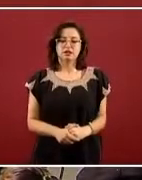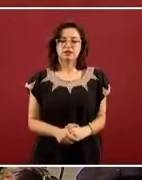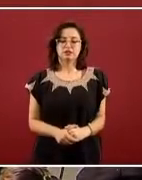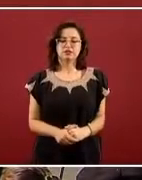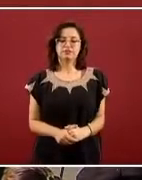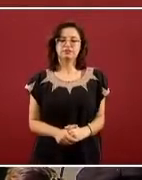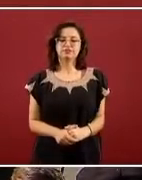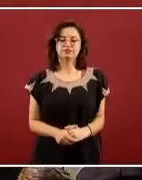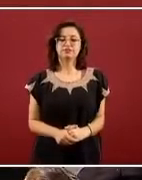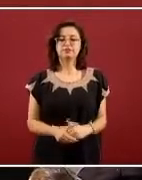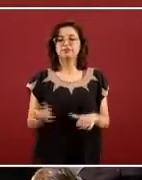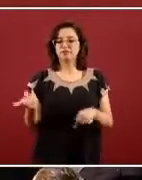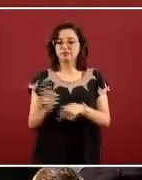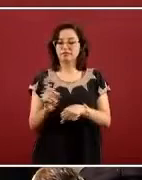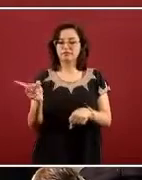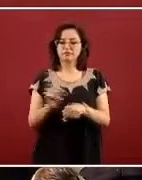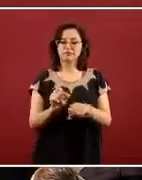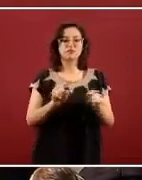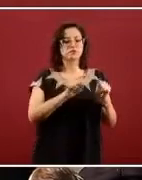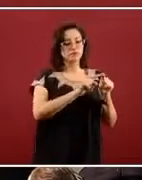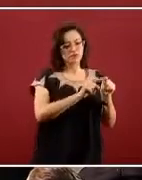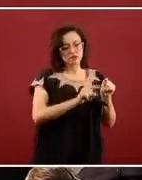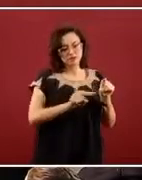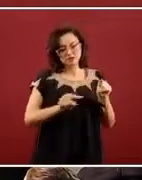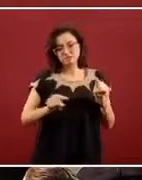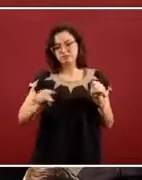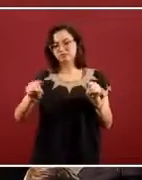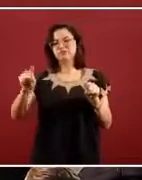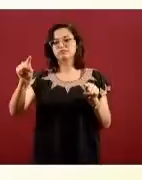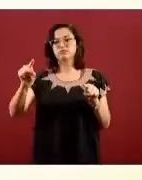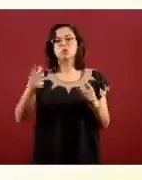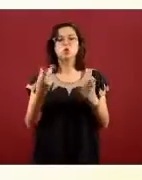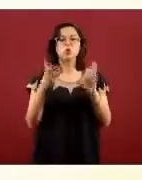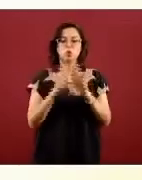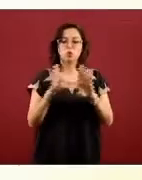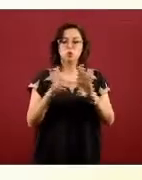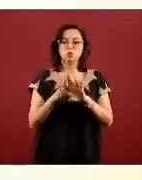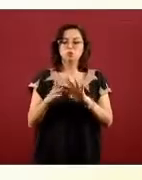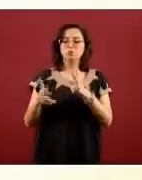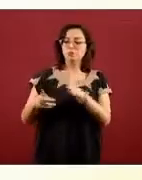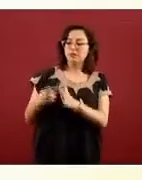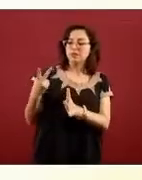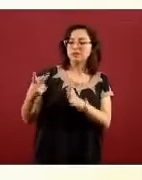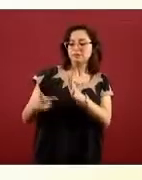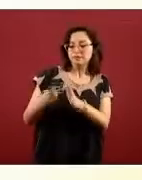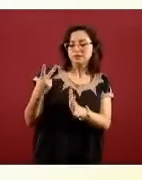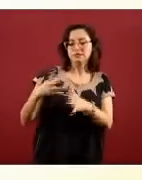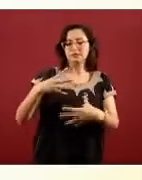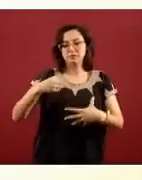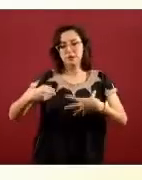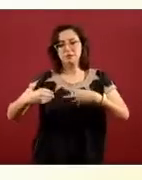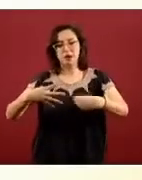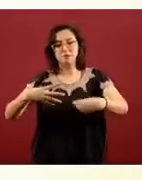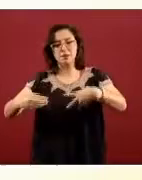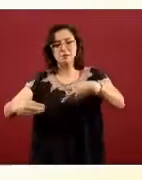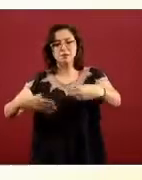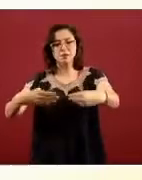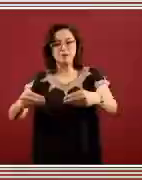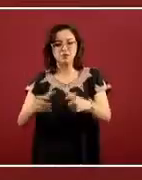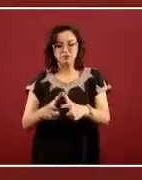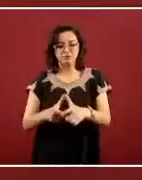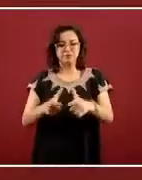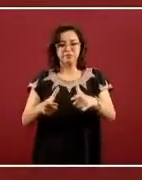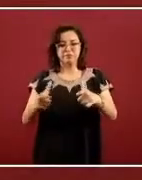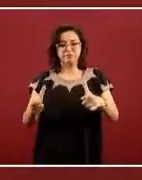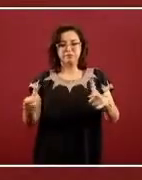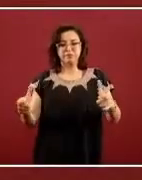Nuestra curva diaria que da seguimiento a cómo se están acumulando los casos confirmados en el tiempo